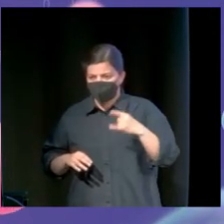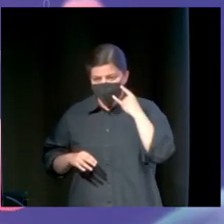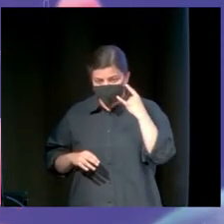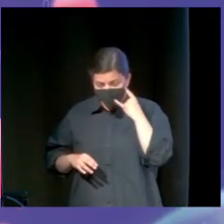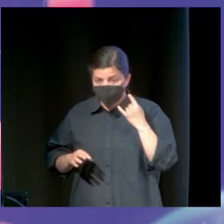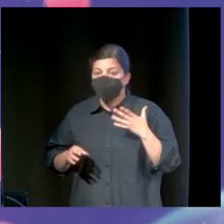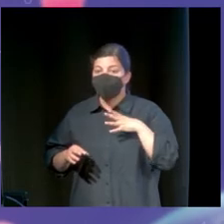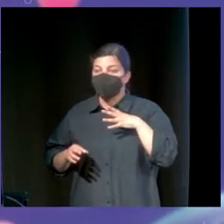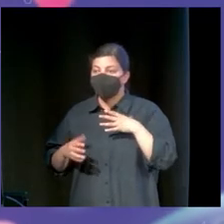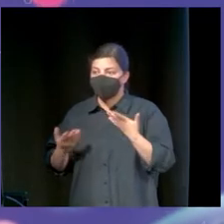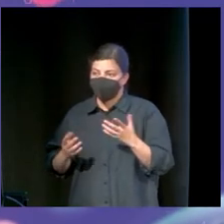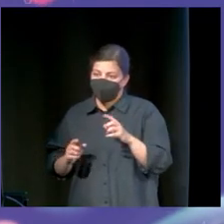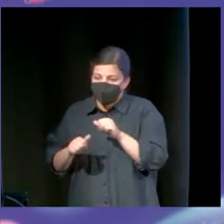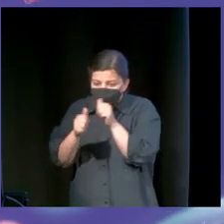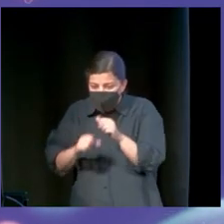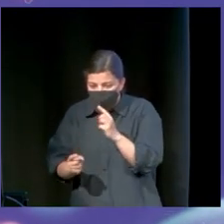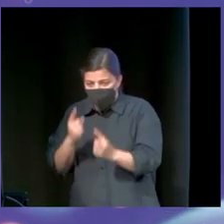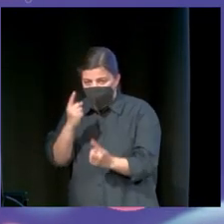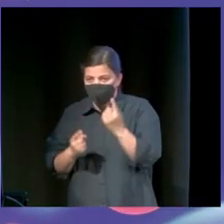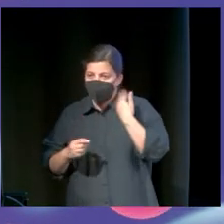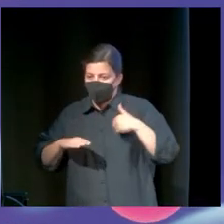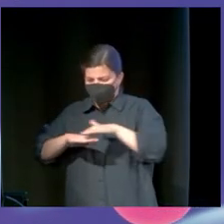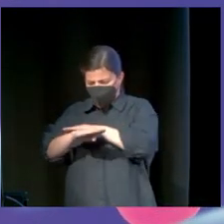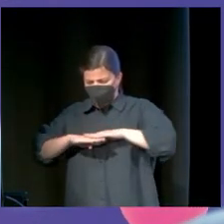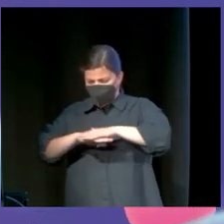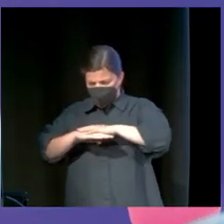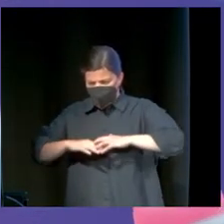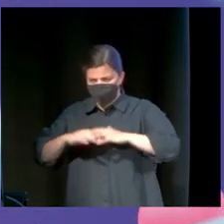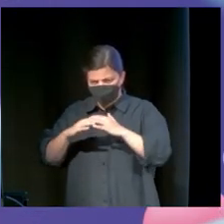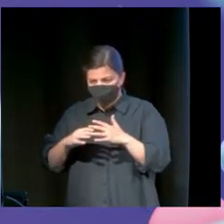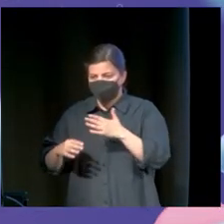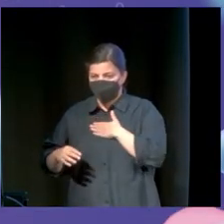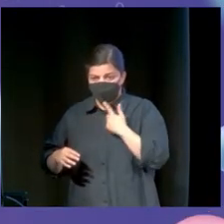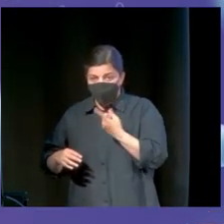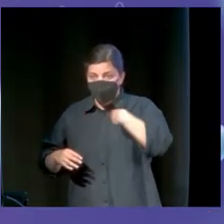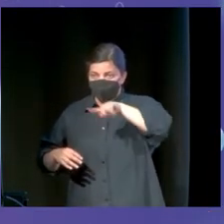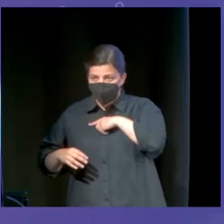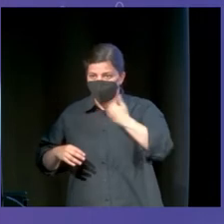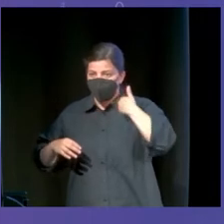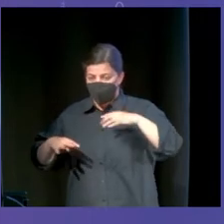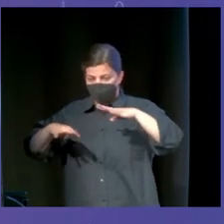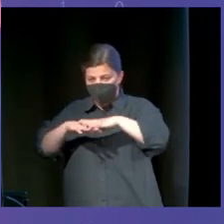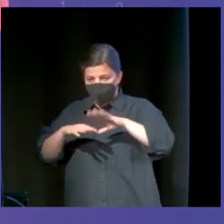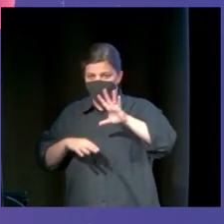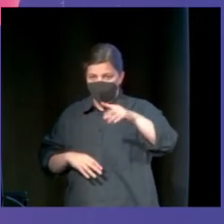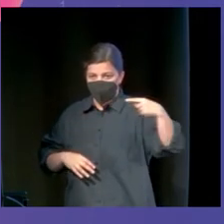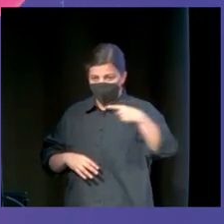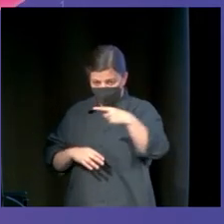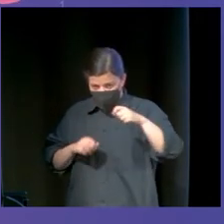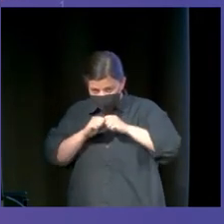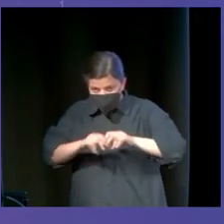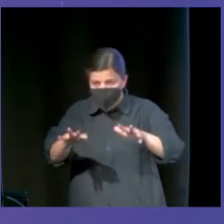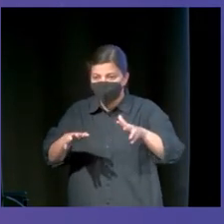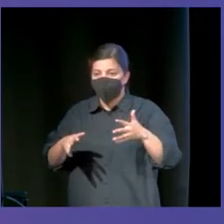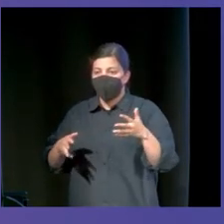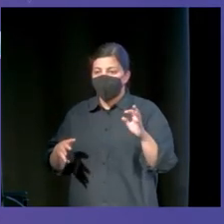pues de alguna manera han ido poniendo las bases ya hemos estado desplegando nuestras redes 5g y hay proyectos